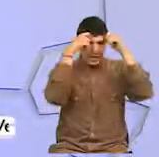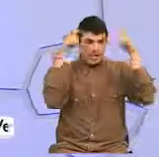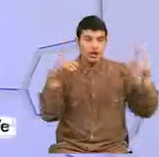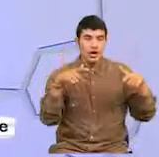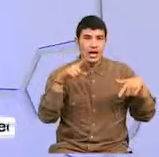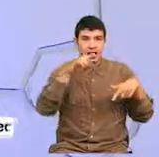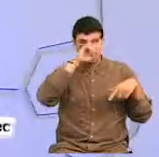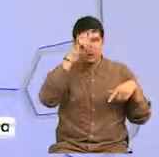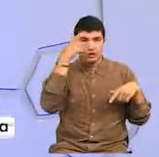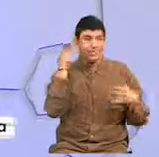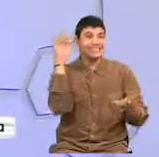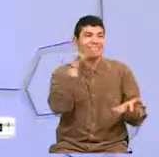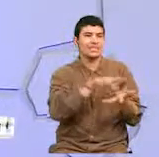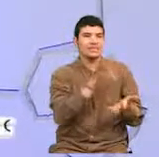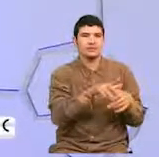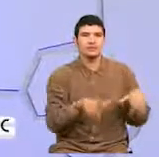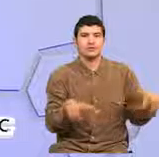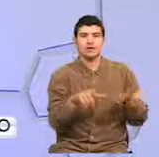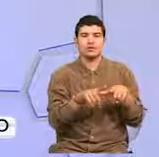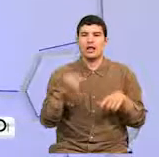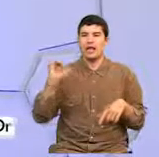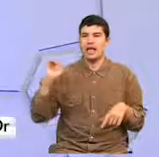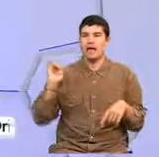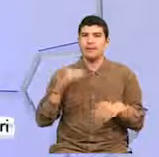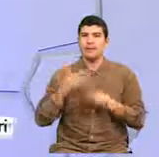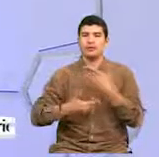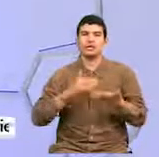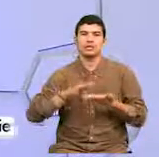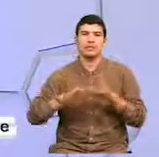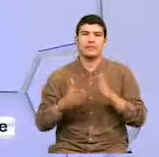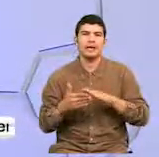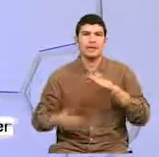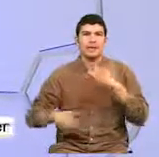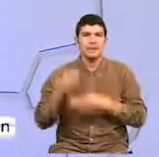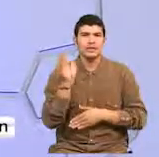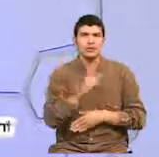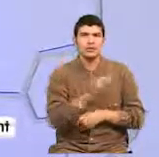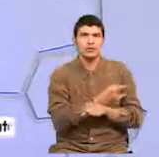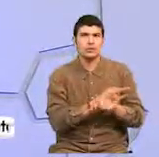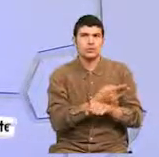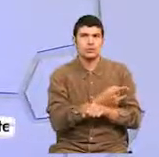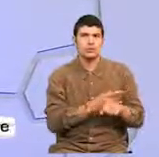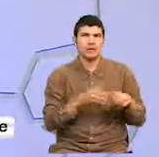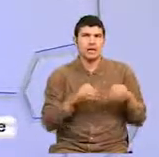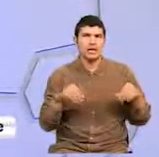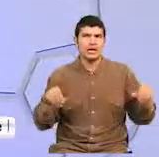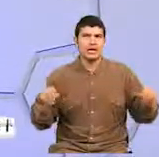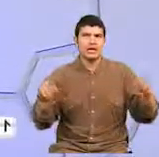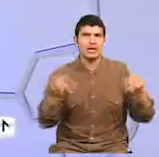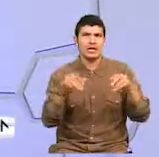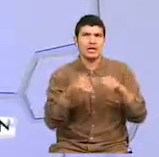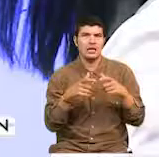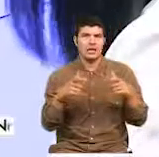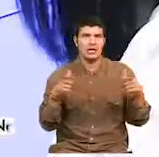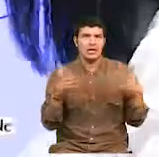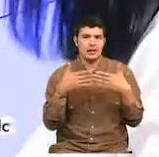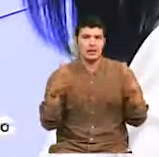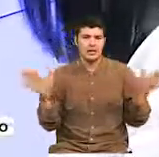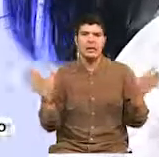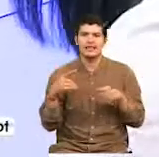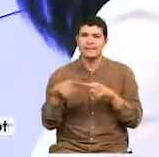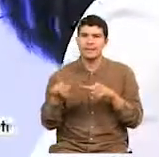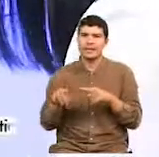Nacional llegue a esas zonas. ¿El Ejército Nacional con esos procesos de paz va a empezar a ocupar esos territorios y a brindarle espacios diferentes